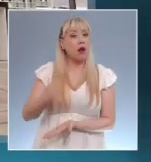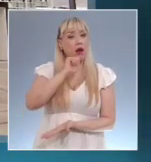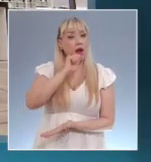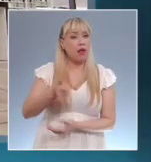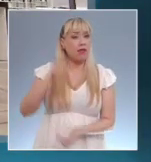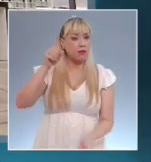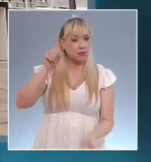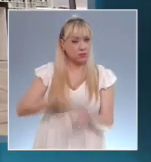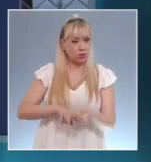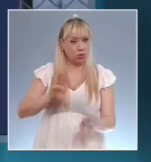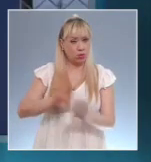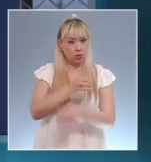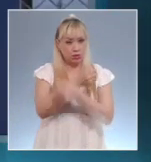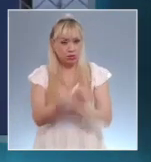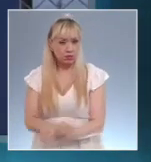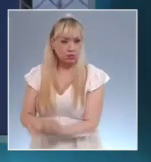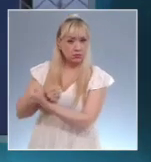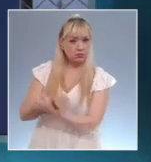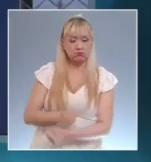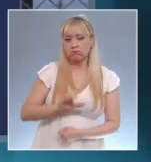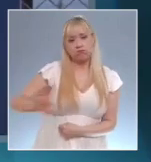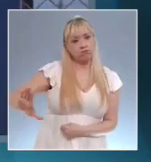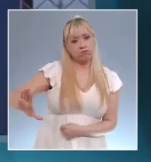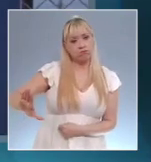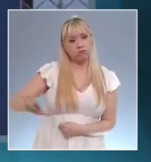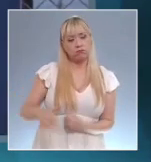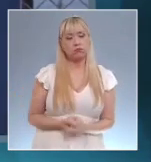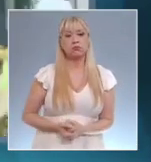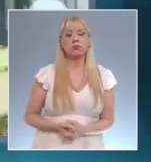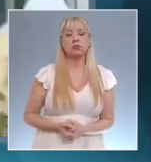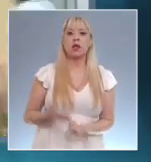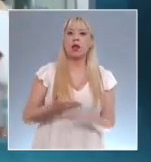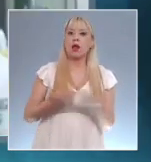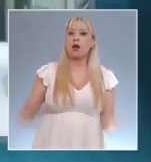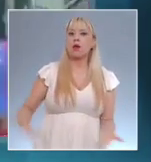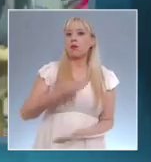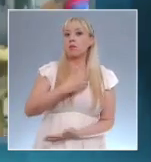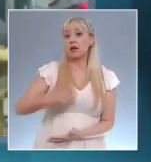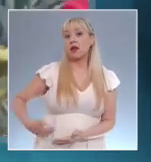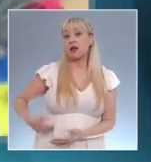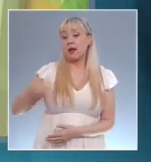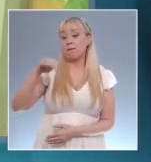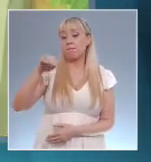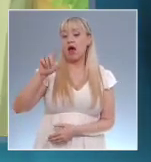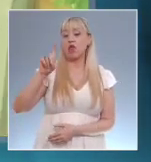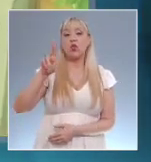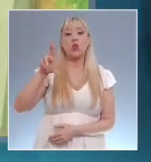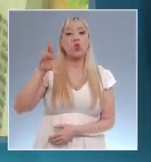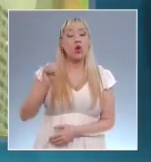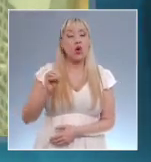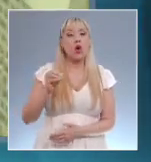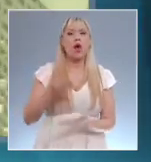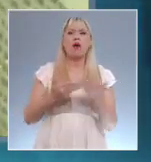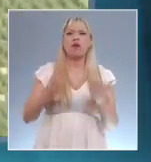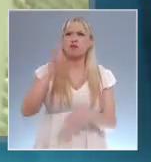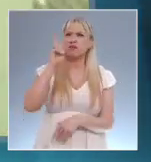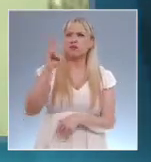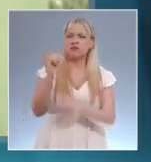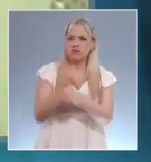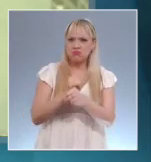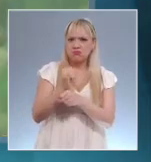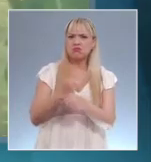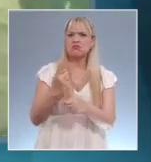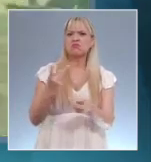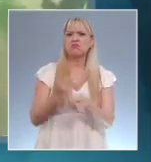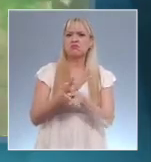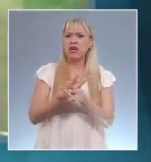El gobierno de Nicolás Maduro apeló la decisión de la Corte Penal Internacional sobre investigar los crímenes de lesa humanidad en el país, argumentando que la